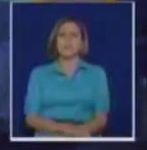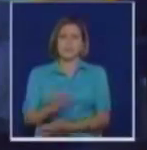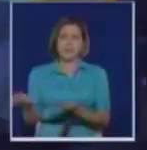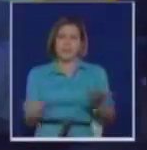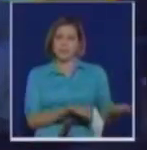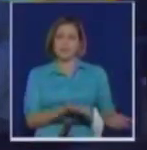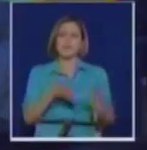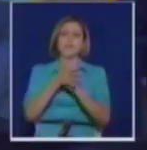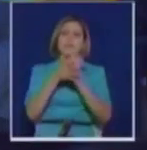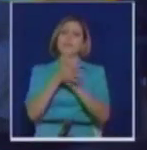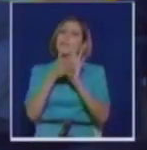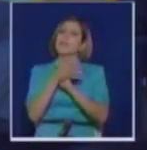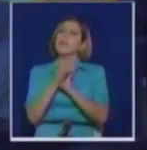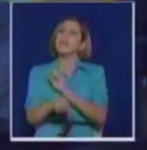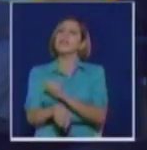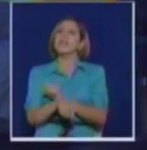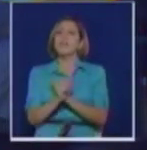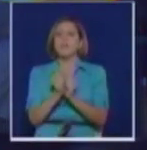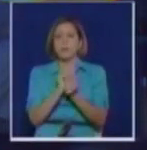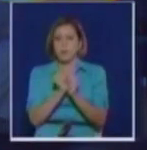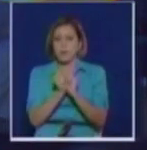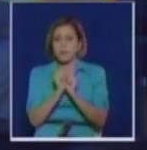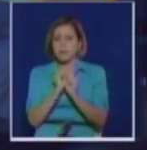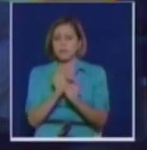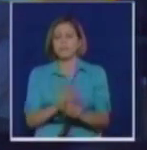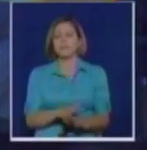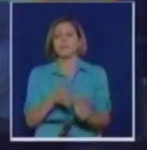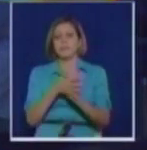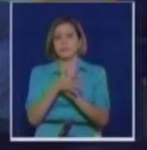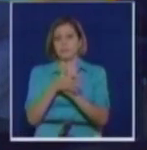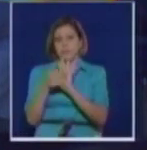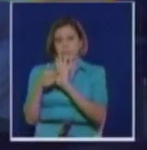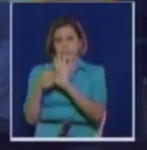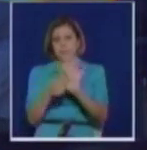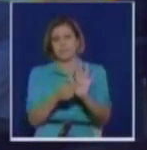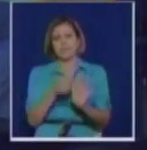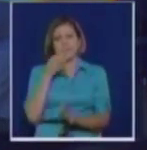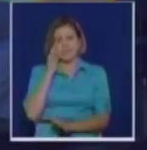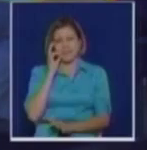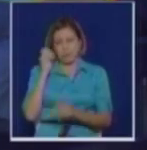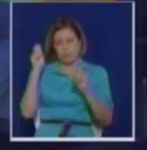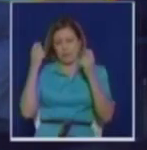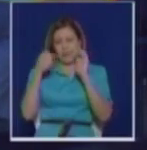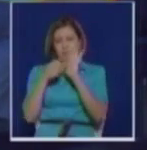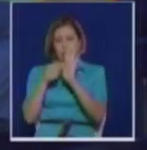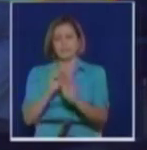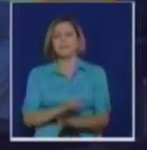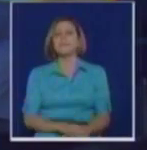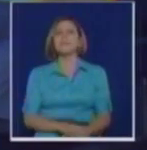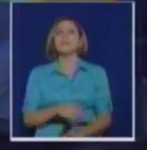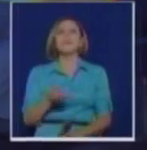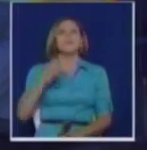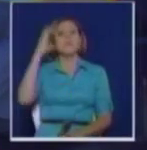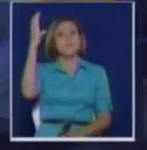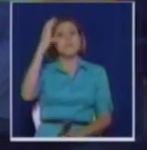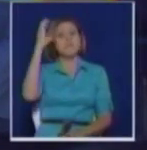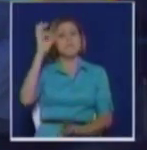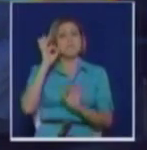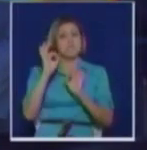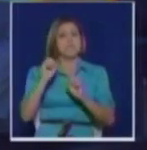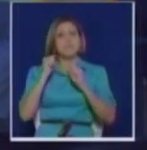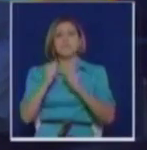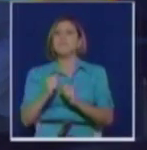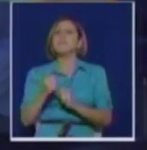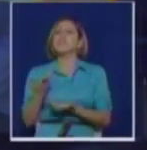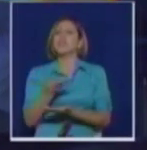Bienvenidos a la información deportiva del Noticinco con el patrocinio de Café Águila Roja, calidad certificada. Colombia sigue sólida en el Mundial de Patinaje